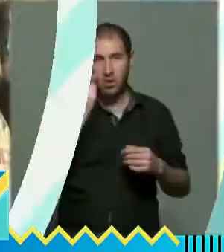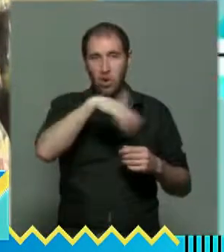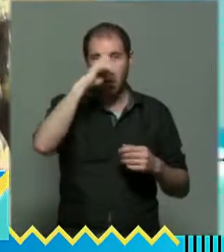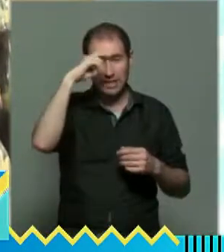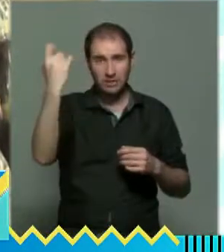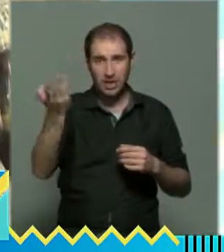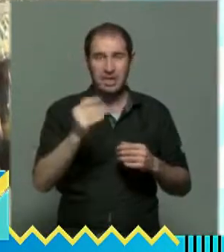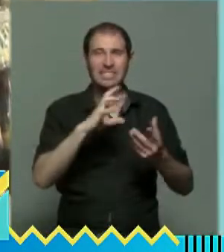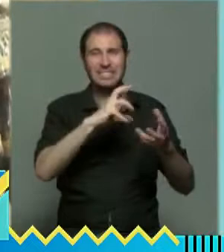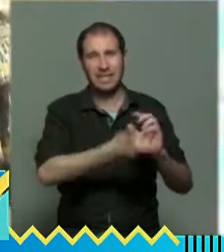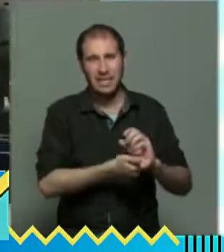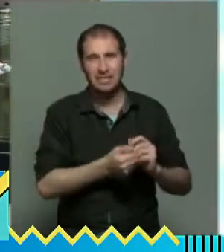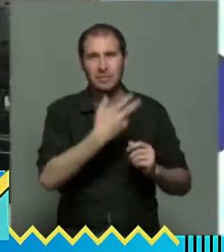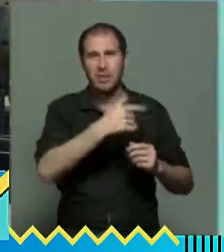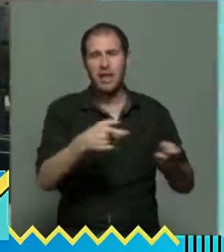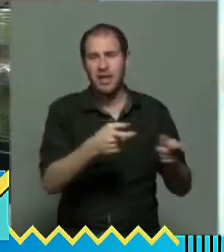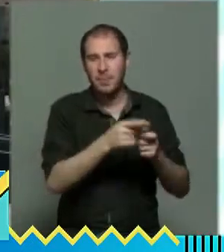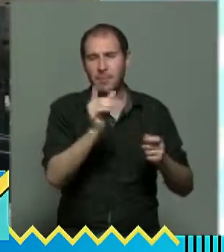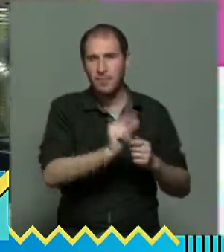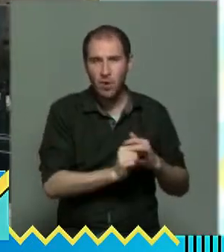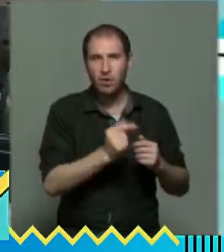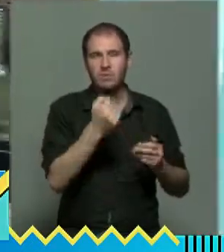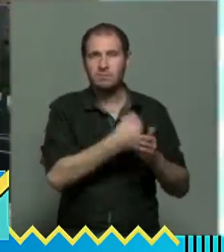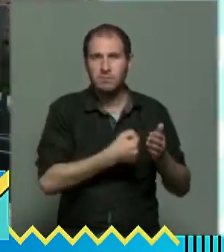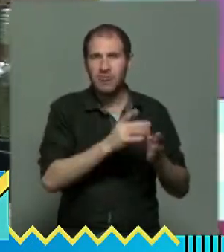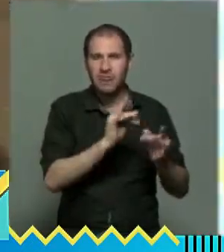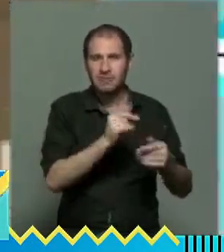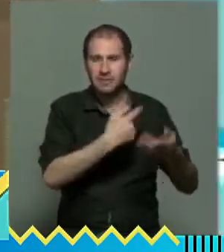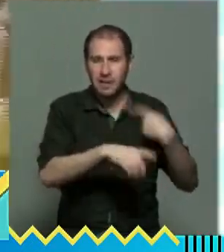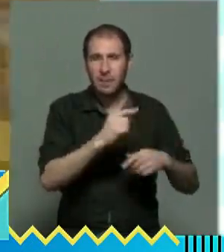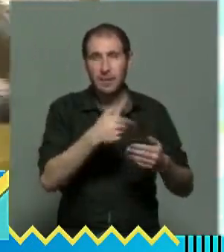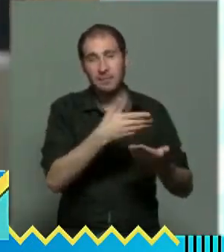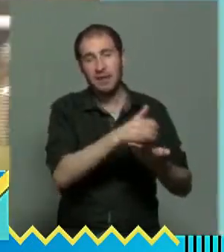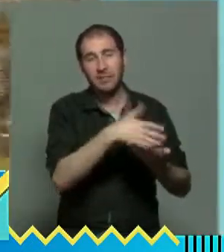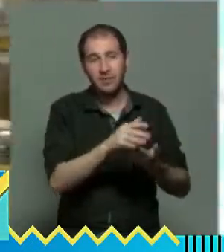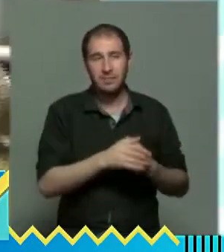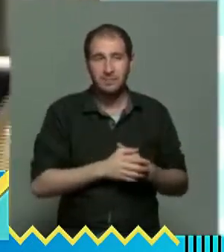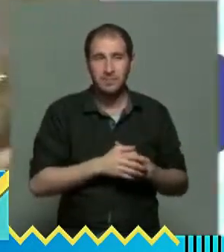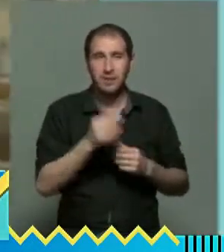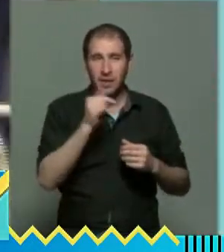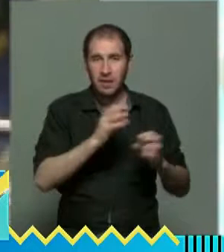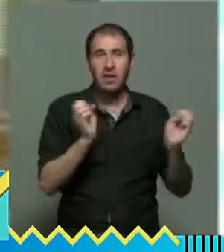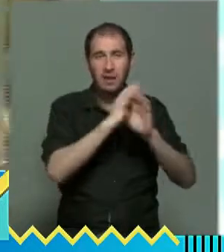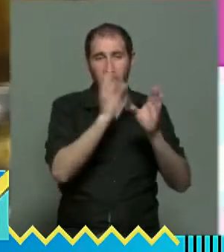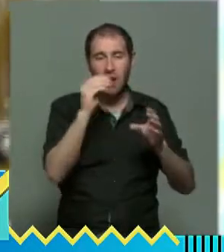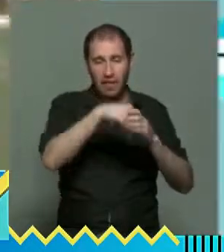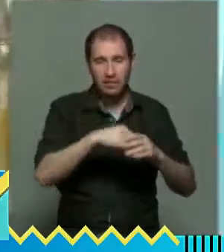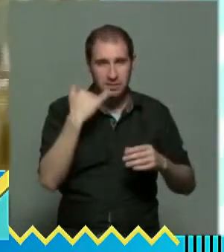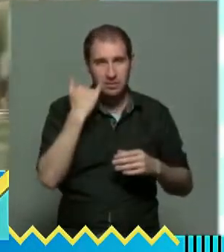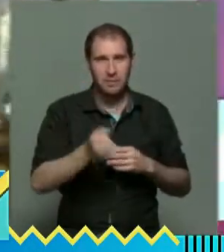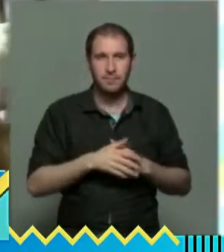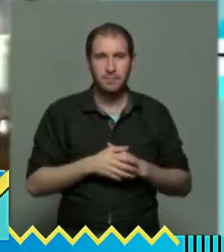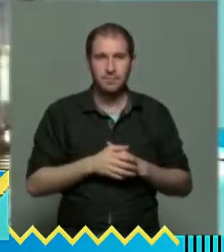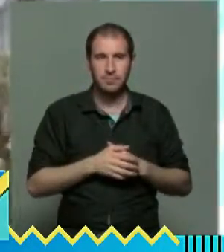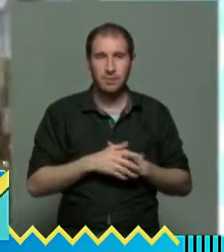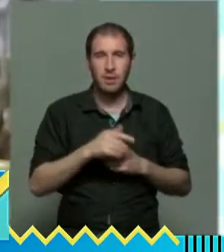Y la crisis, el productor más chico, el productor que le costó más reconvertir, va quedando fuera. Eso está claro y metido en el esquema. Cuando